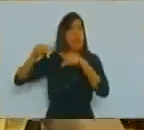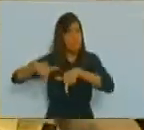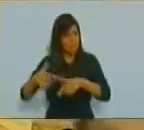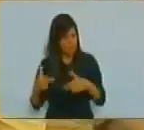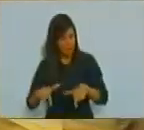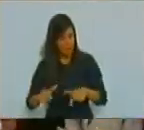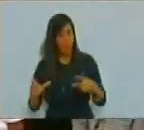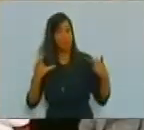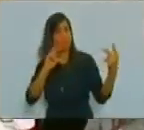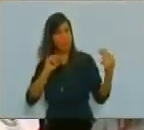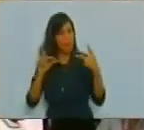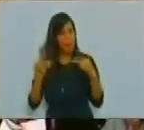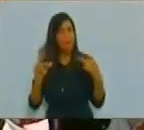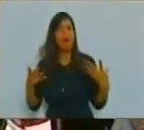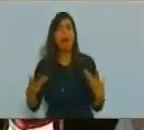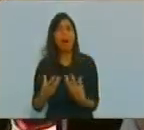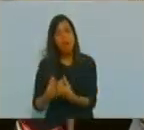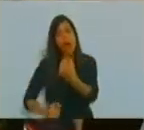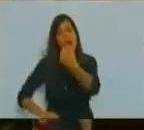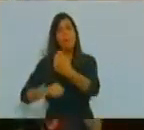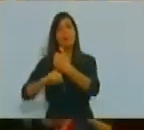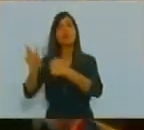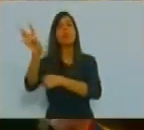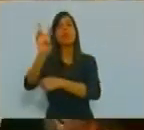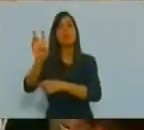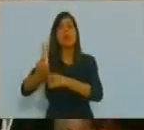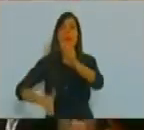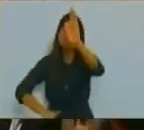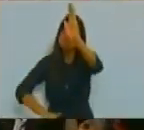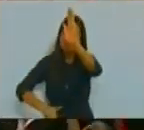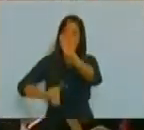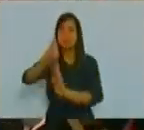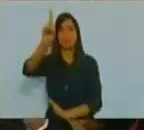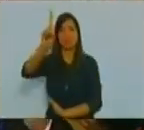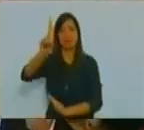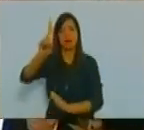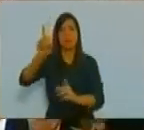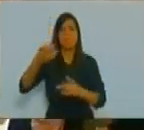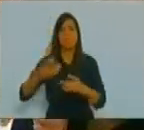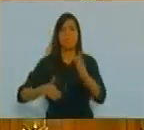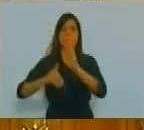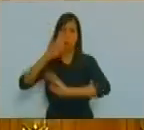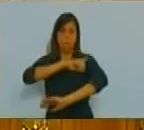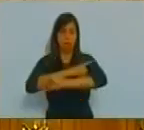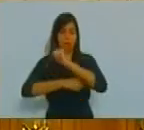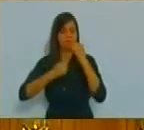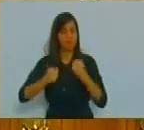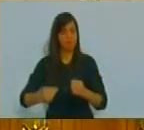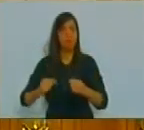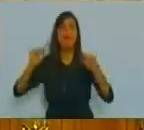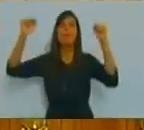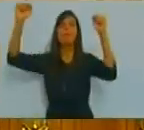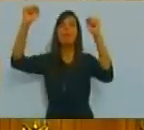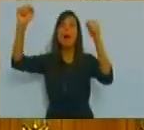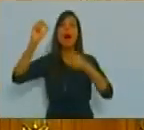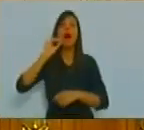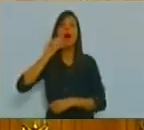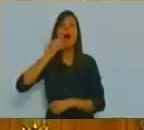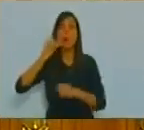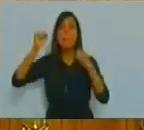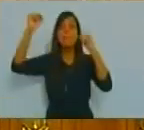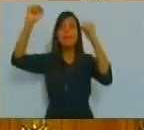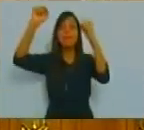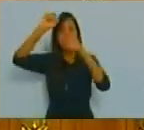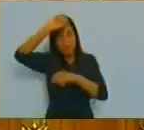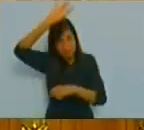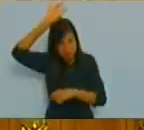nosotros que nos acompañen a resolver los problemas de la patria ya construir la venezuela potencia tu venezolana que viva a robert serra